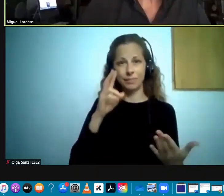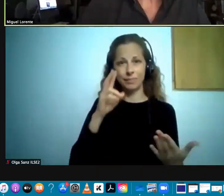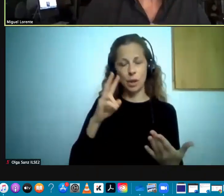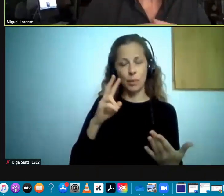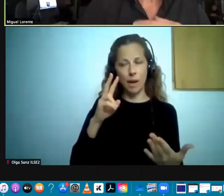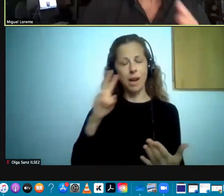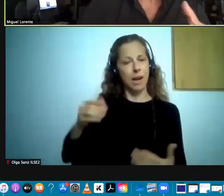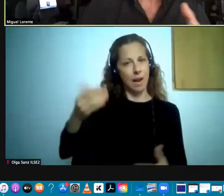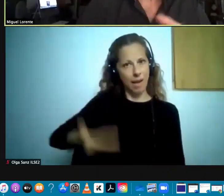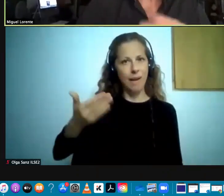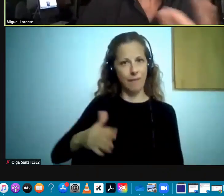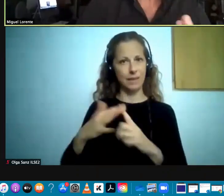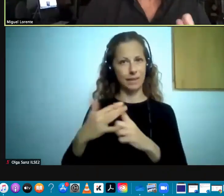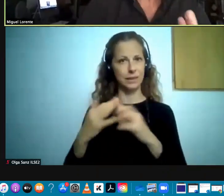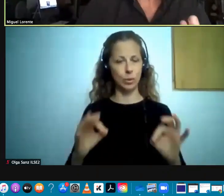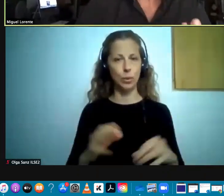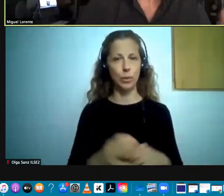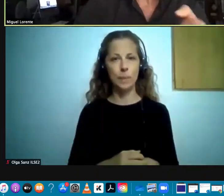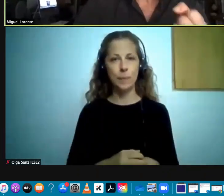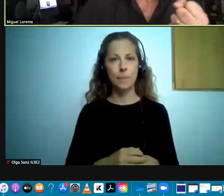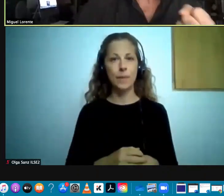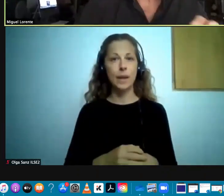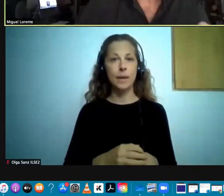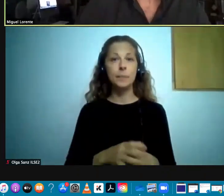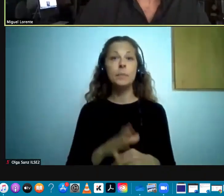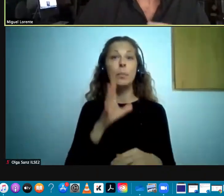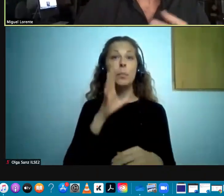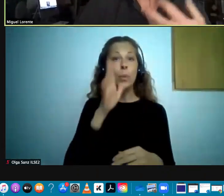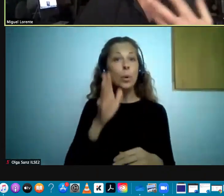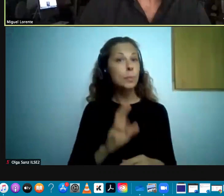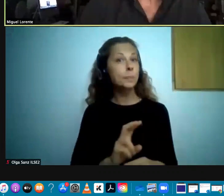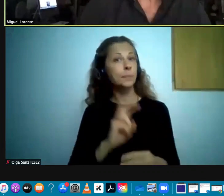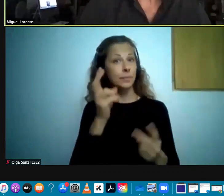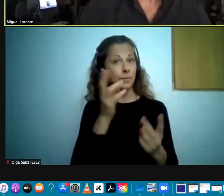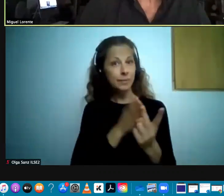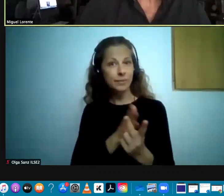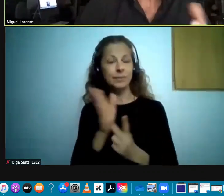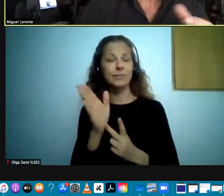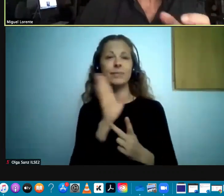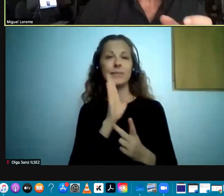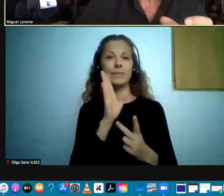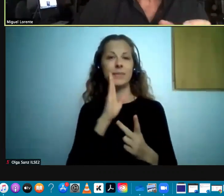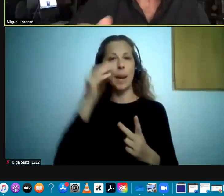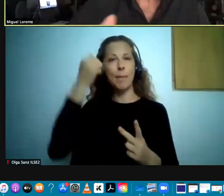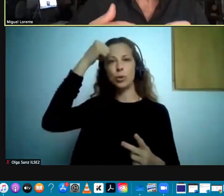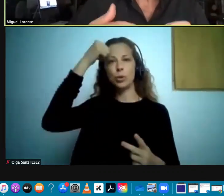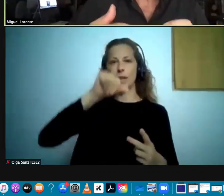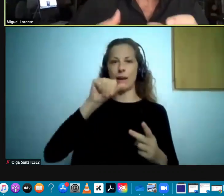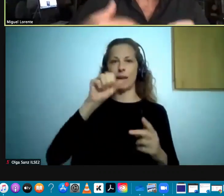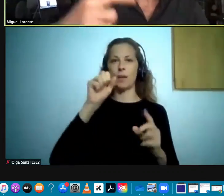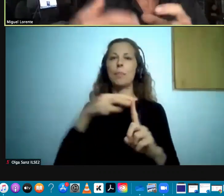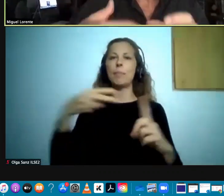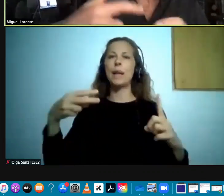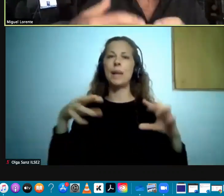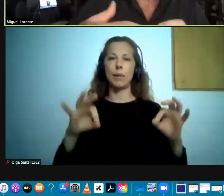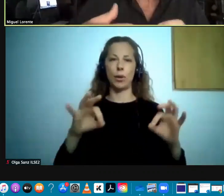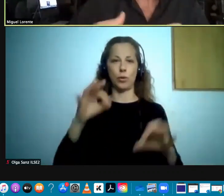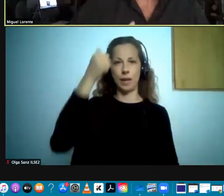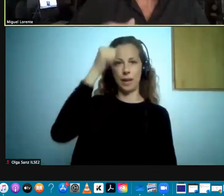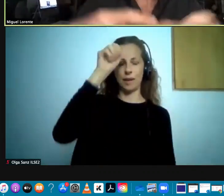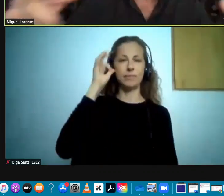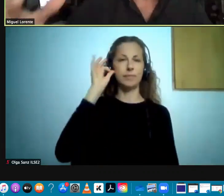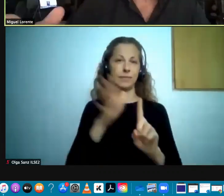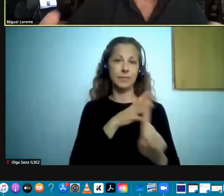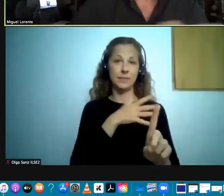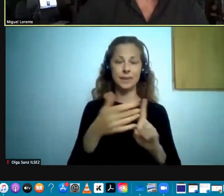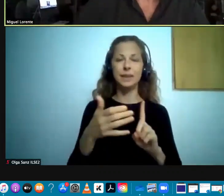Y en gran medida es debido al otro elemento que tiene esa masculinidad a la hora de percibir la violencia de género y de compartir esa